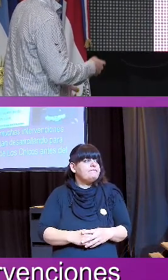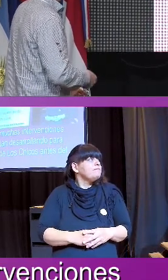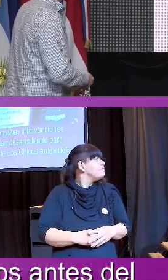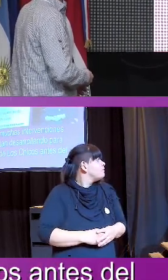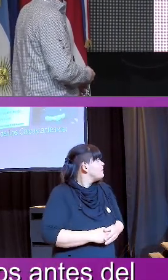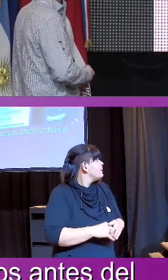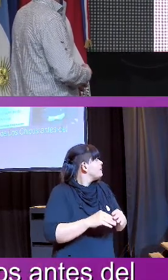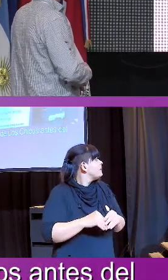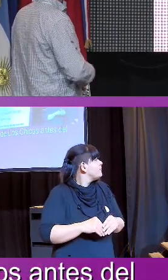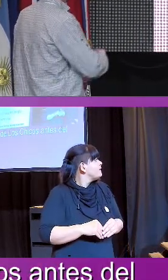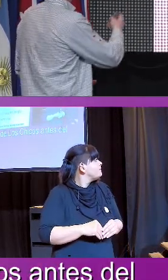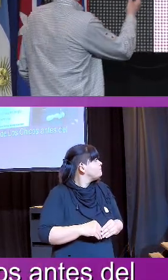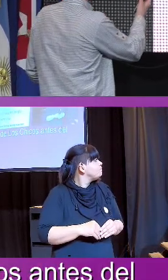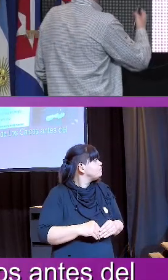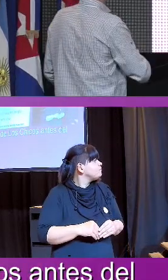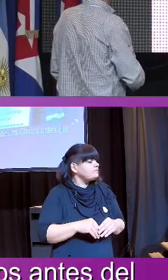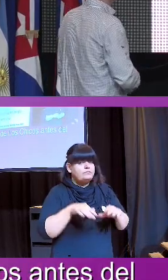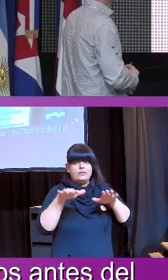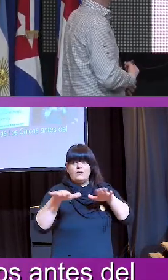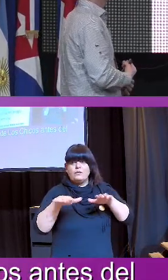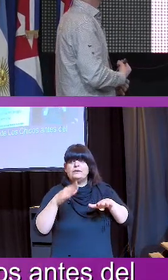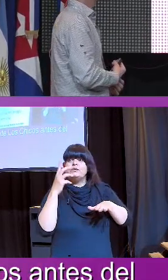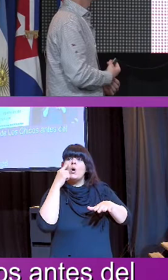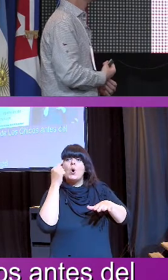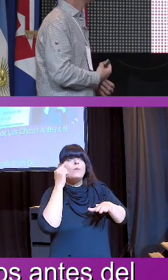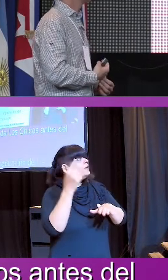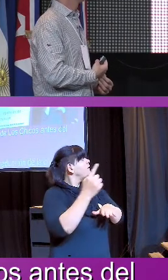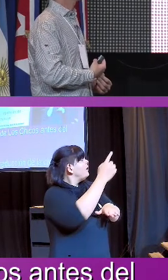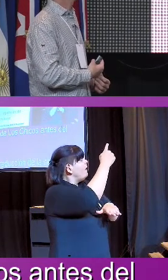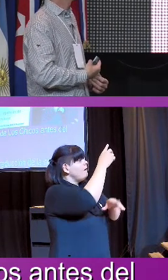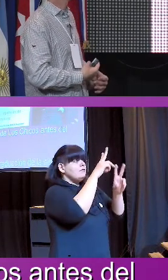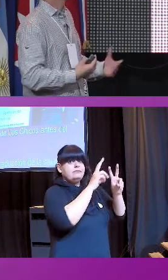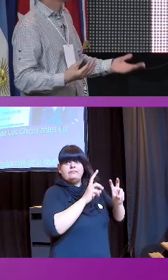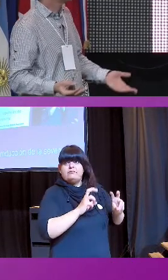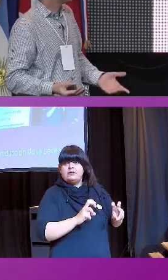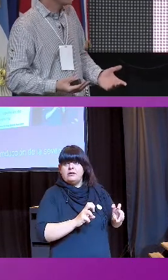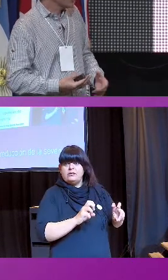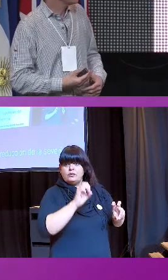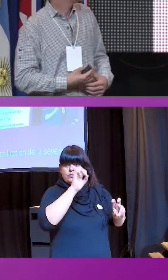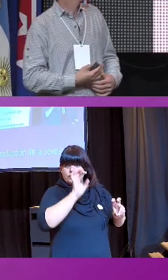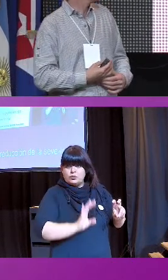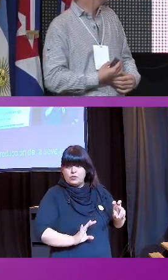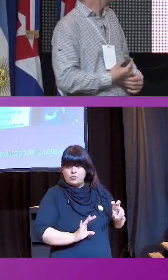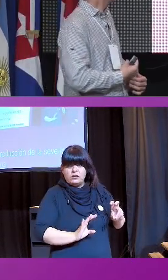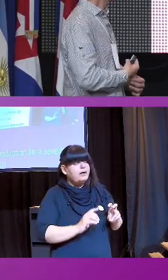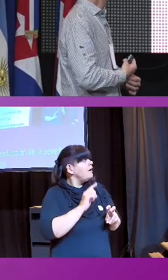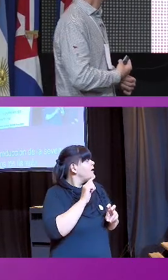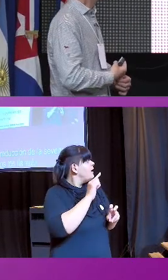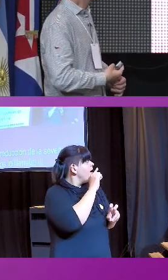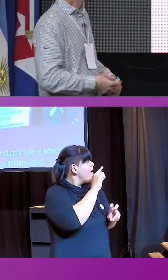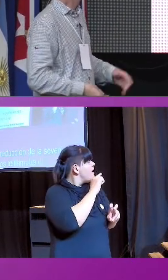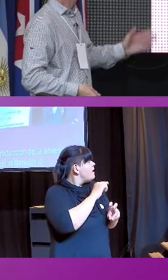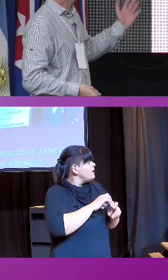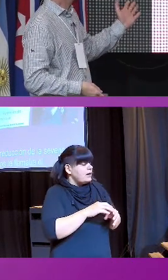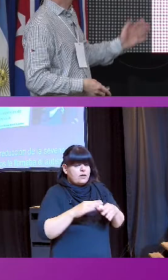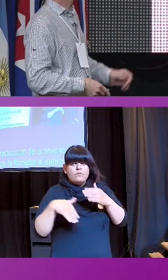Esta es la conclusión que saca él. ¿Sí? Encontró una reducción de la severidad general de los síntomas prodrómicos, le llamaba él, de